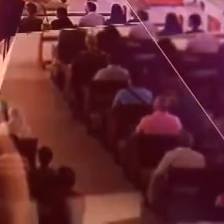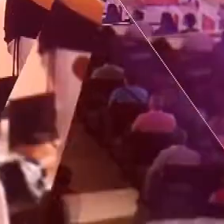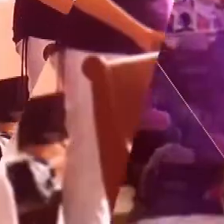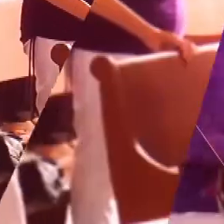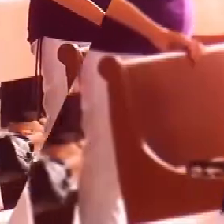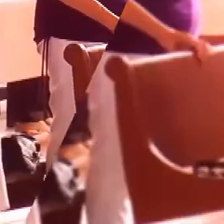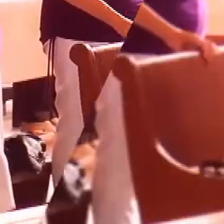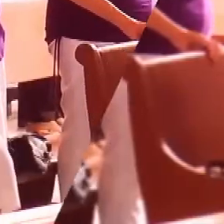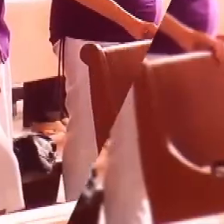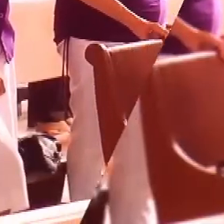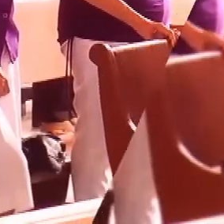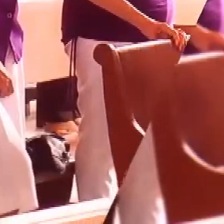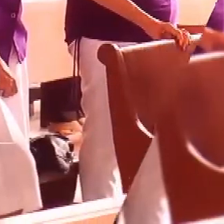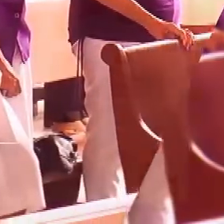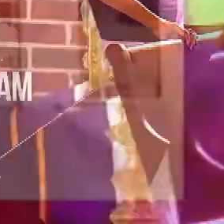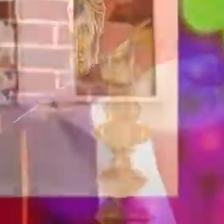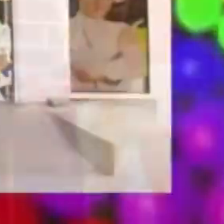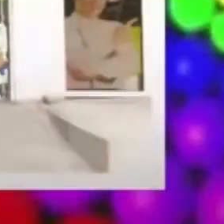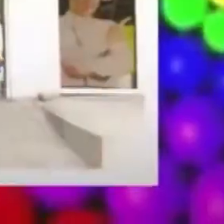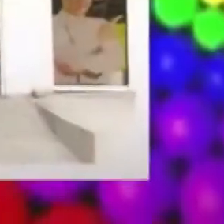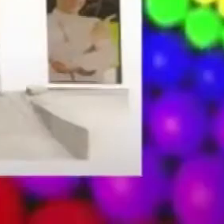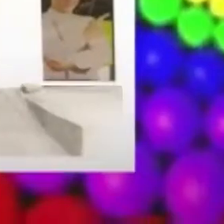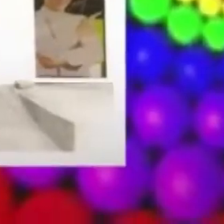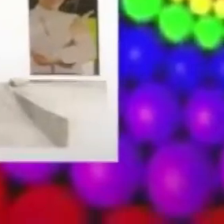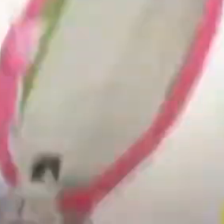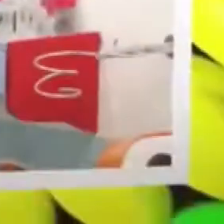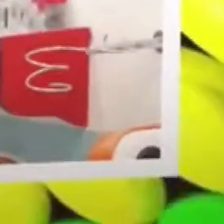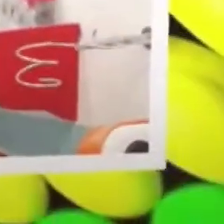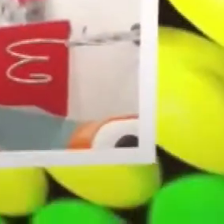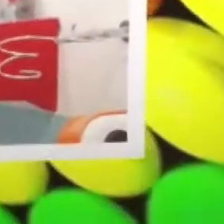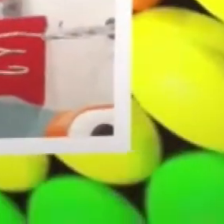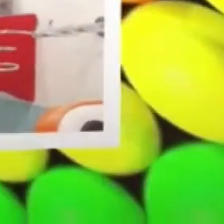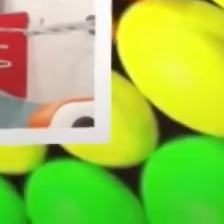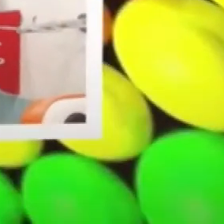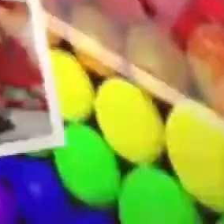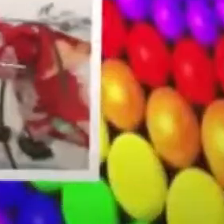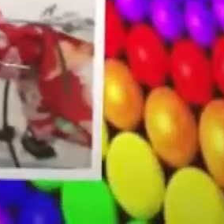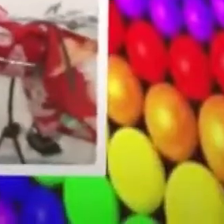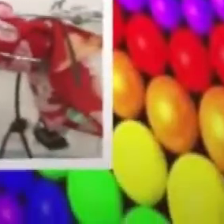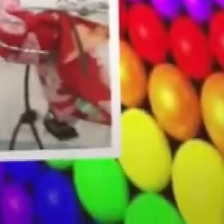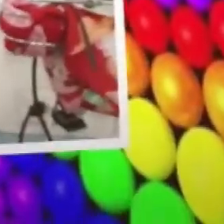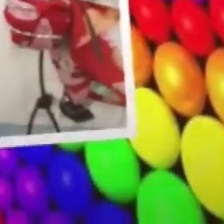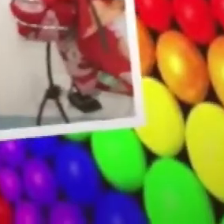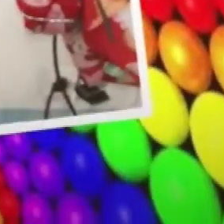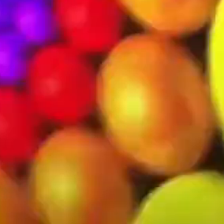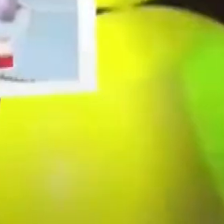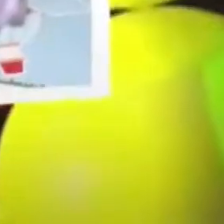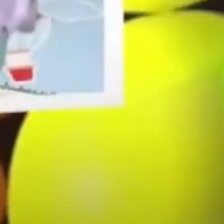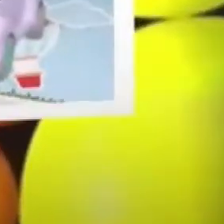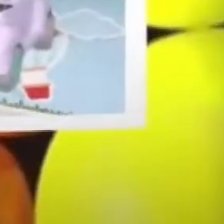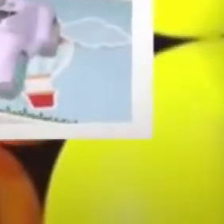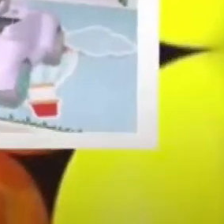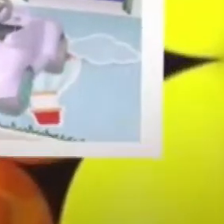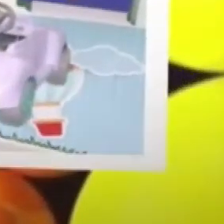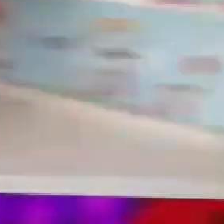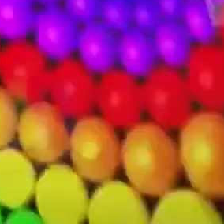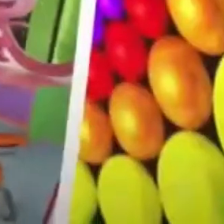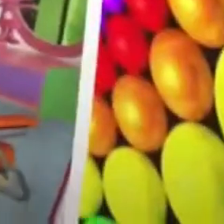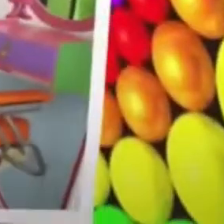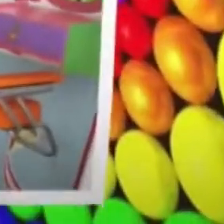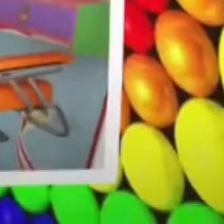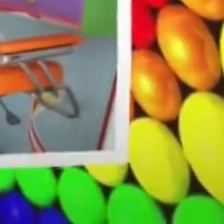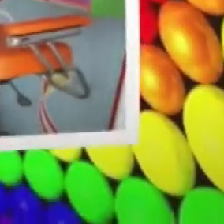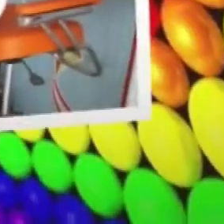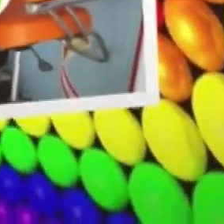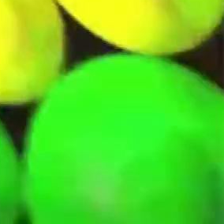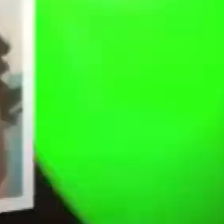en directo todos los domingos de 10. Colorinquis trae para ti peinados infantiles, cortes para niños y adultos, cepillado, planchado,